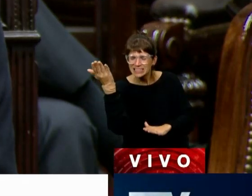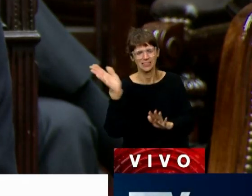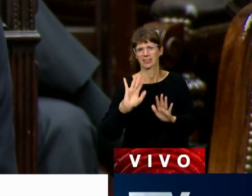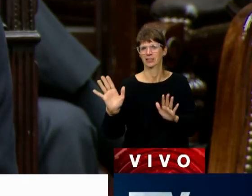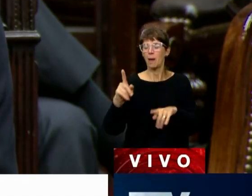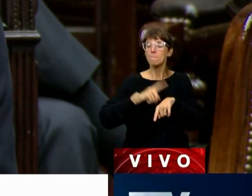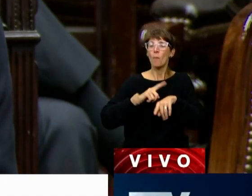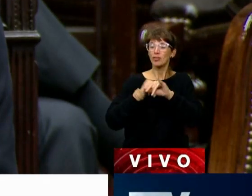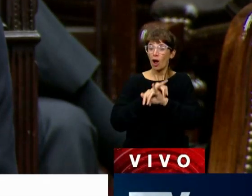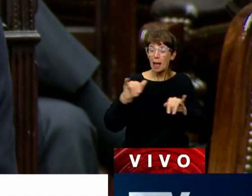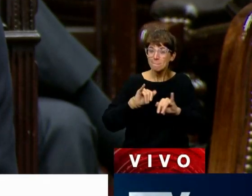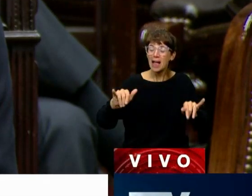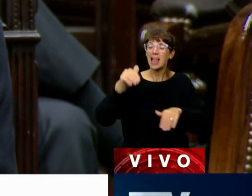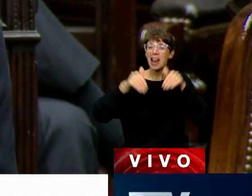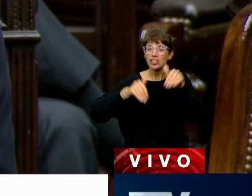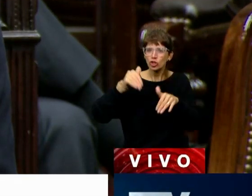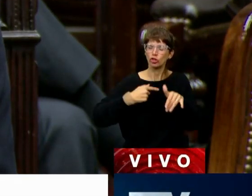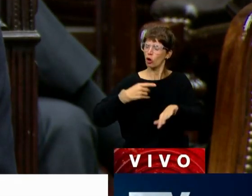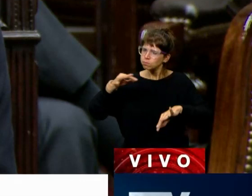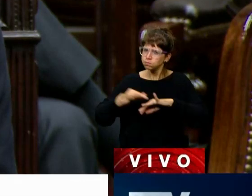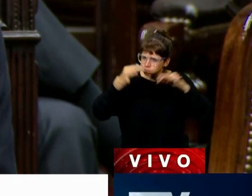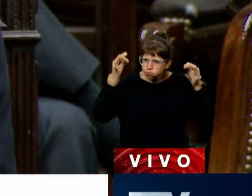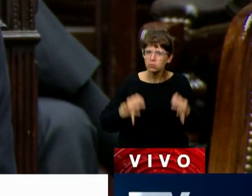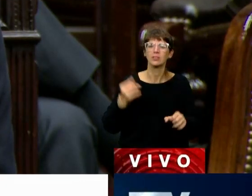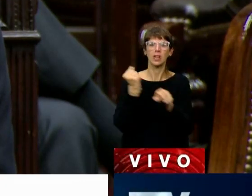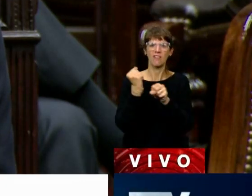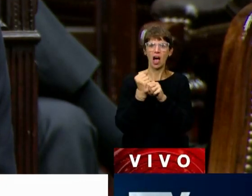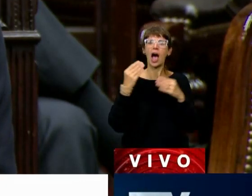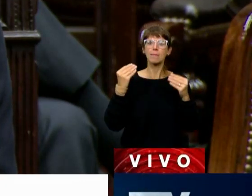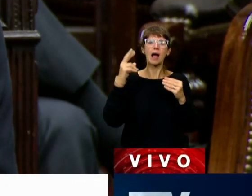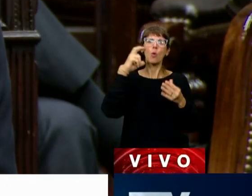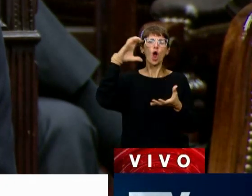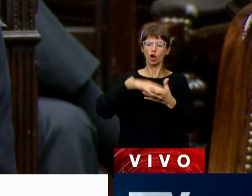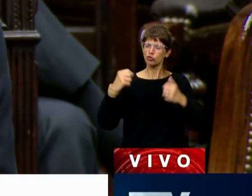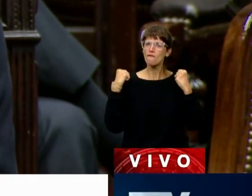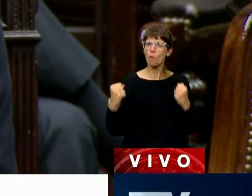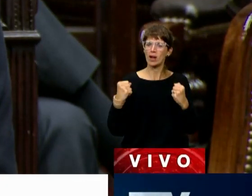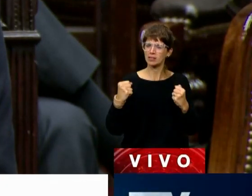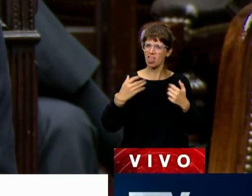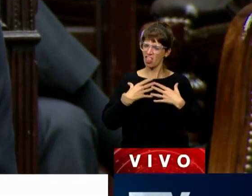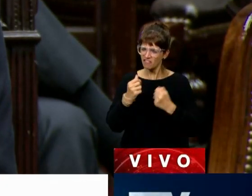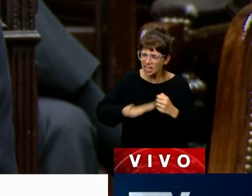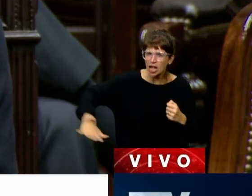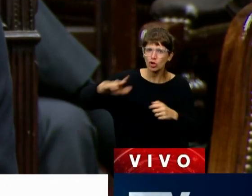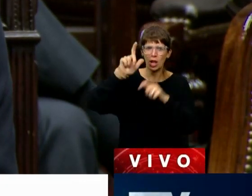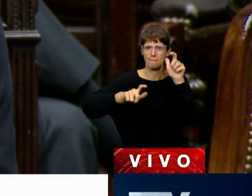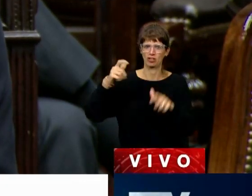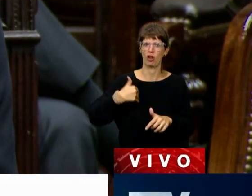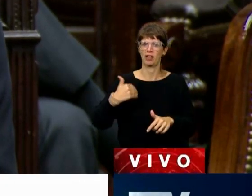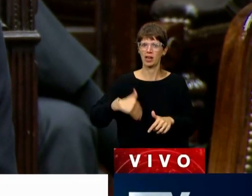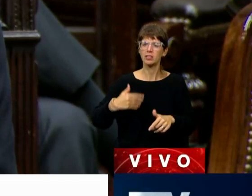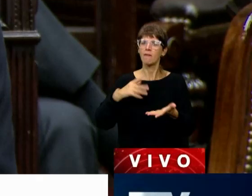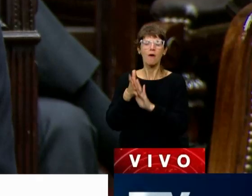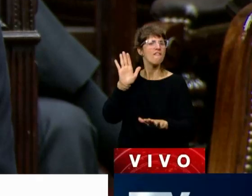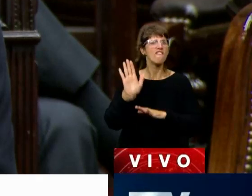comprometí a trabajar por un Congreso fuerte que defienda a todos los argentinos. En la campaña prometí ponerle freno